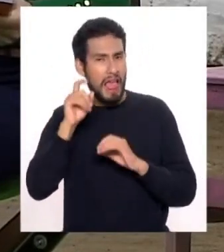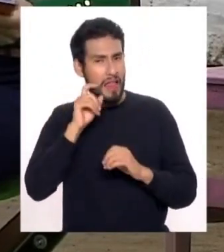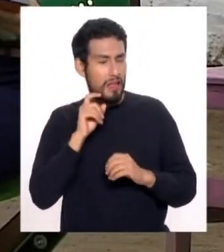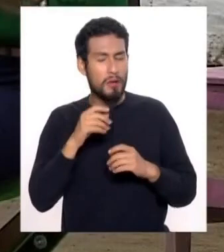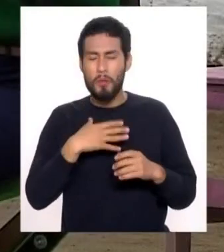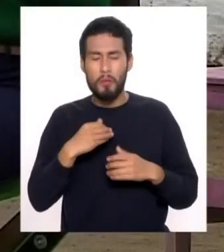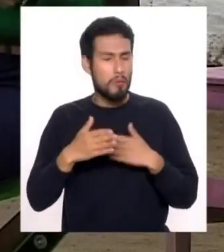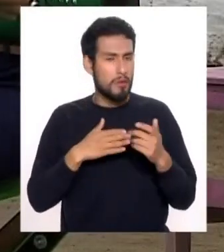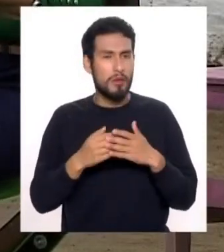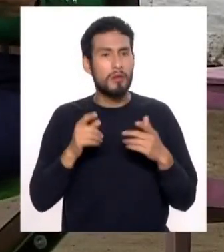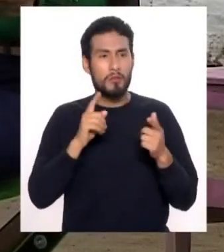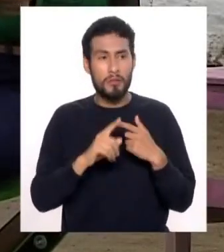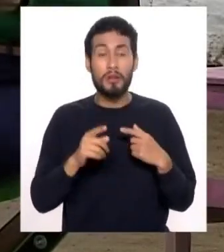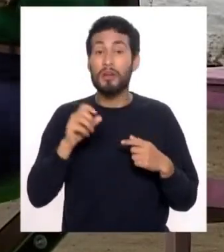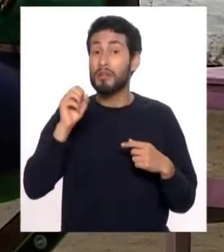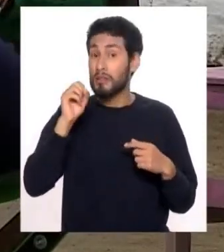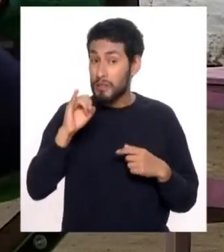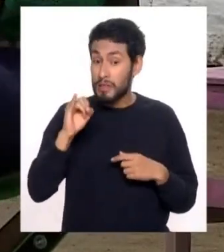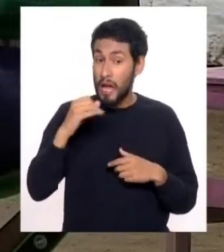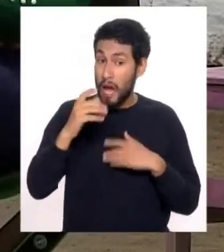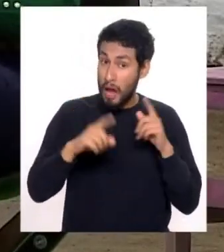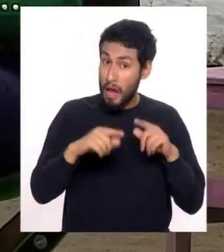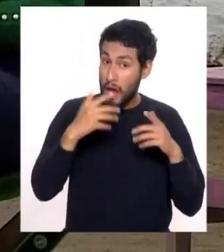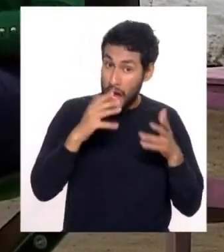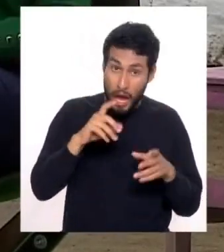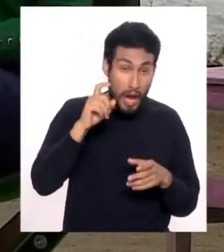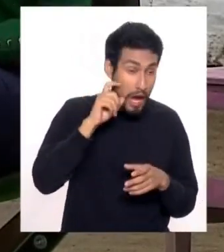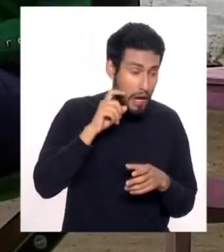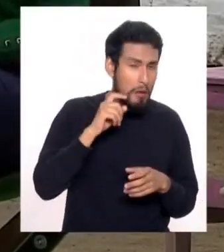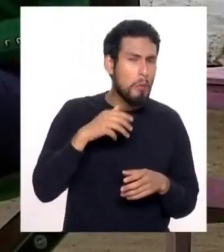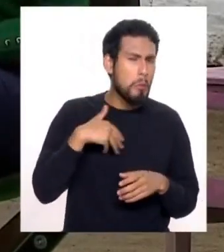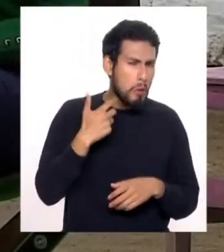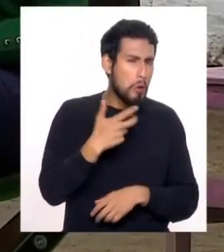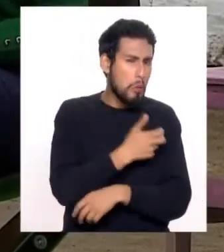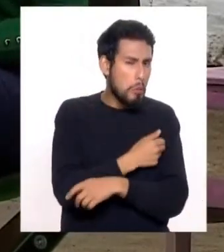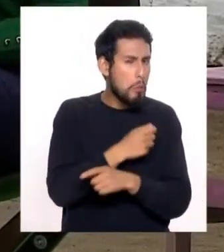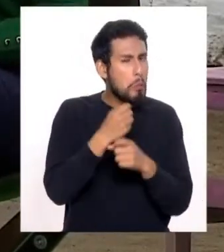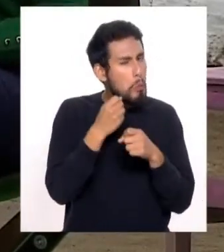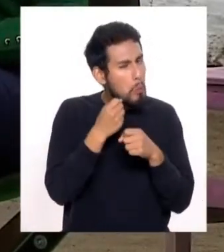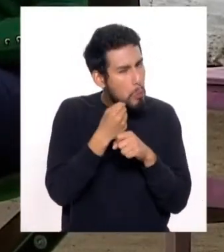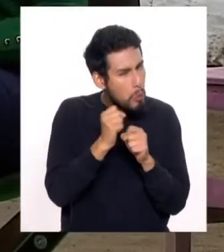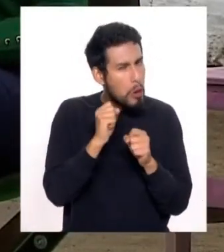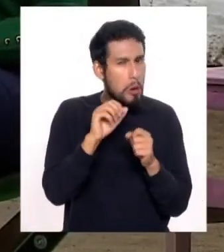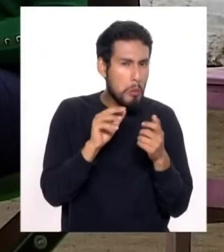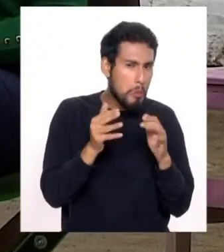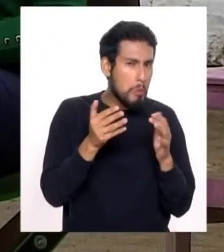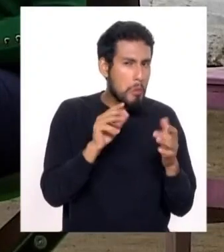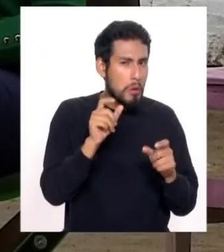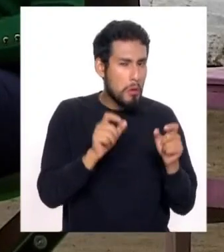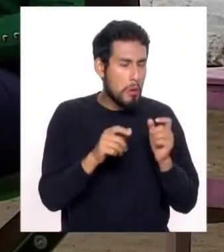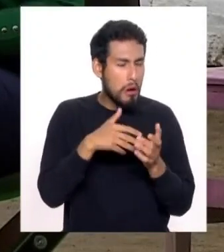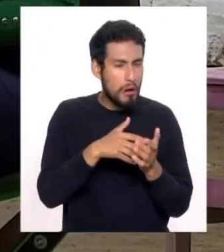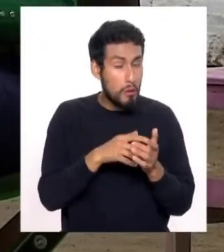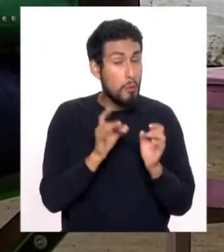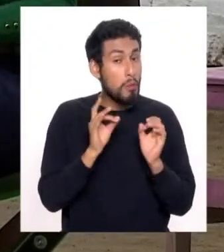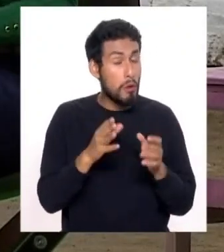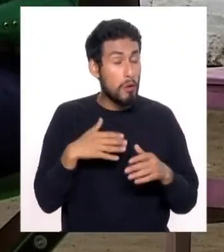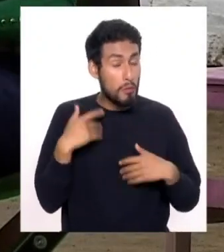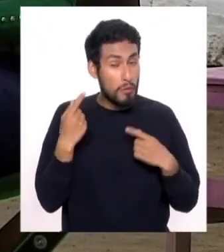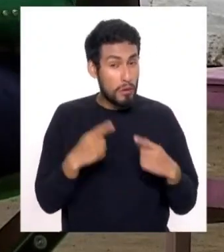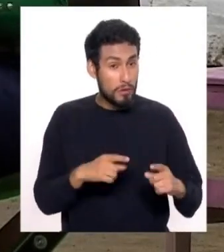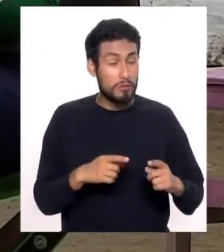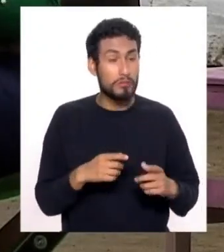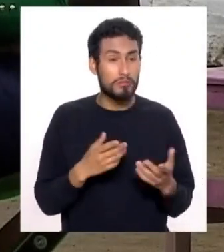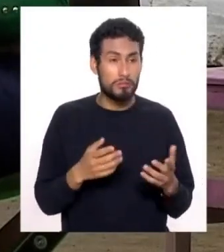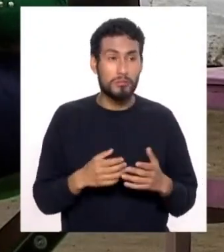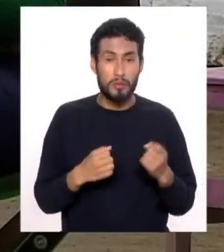edad, pero inclusive también se está viendo algún rol protector en población vulnerable que de pronto podría ser susceptible